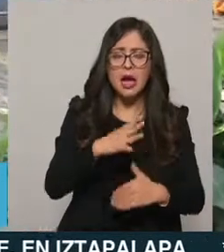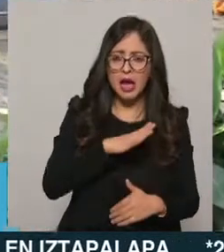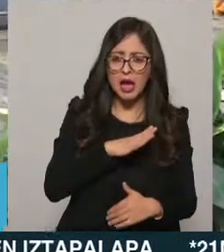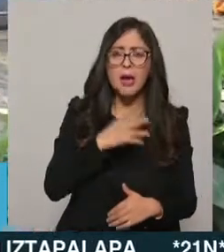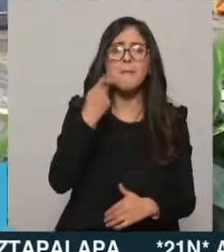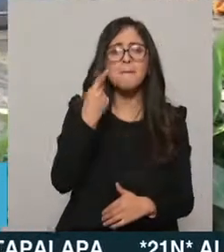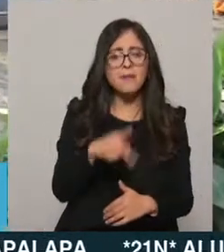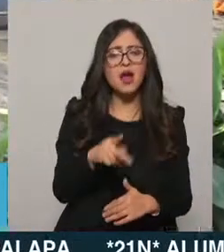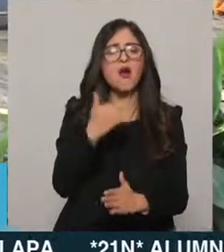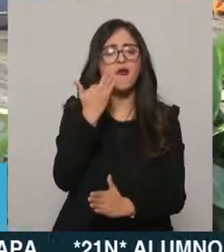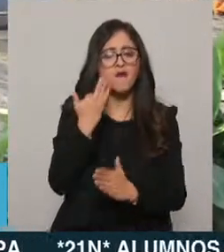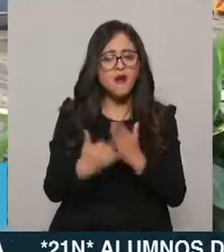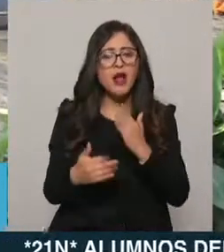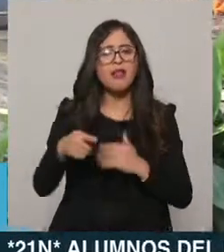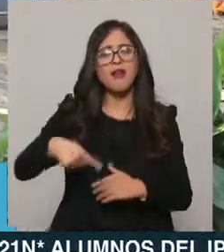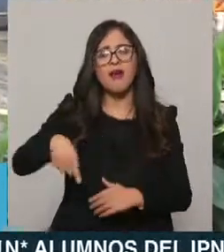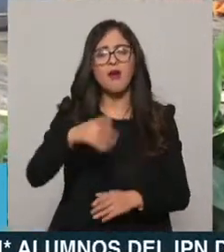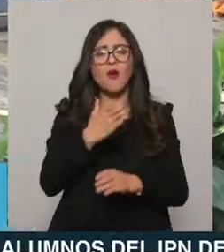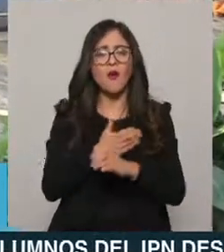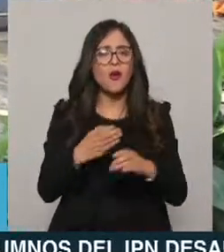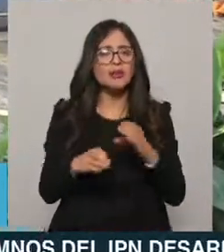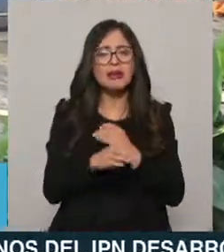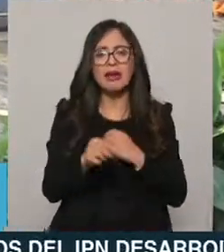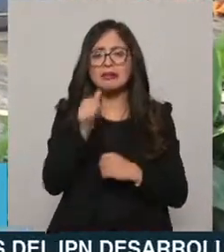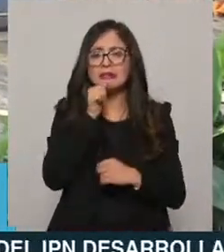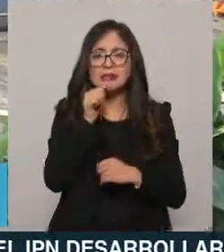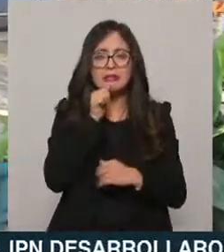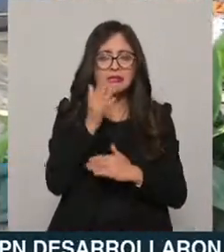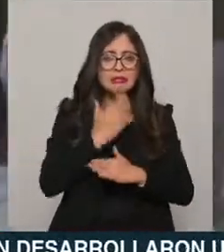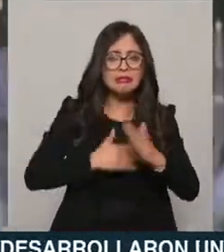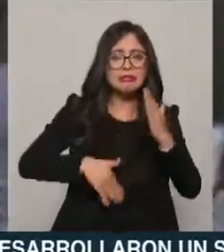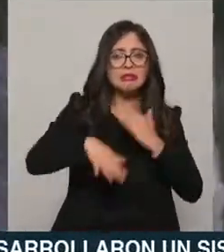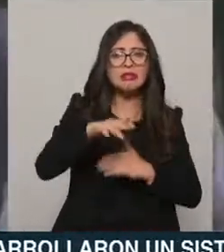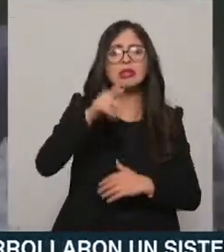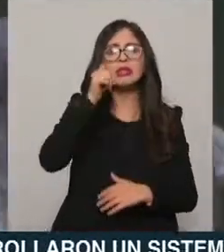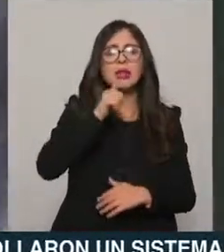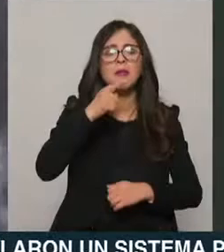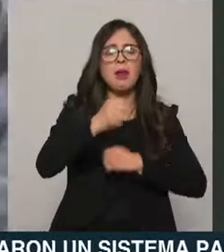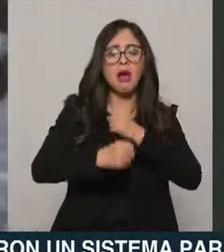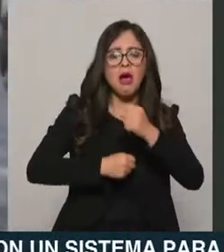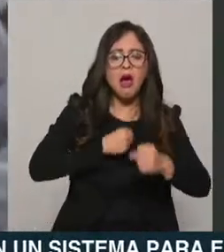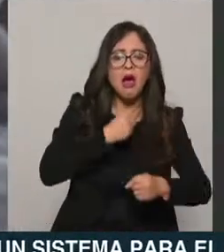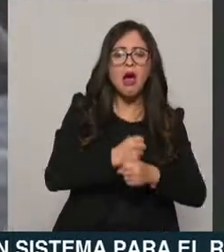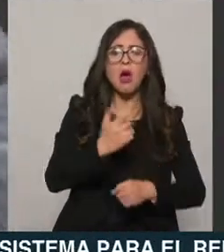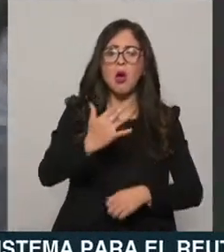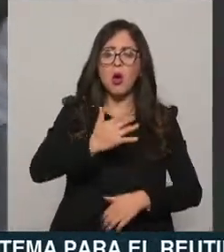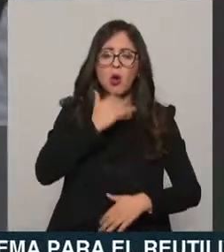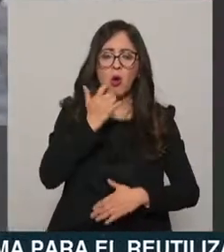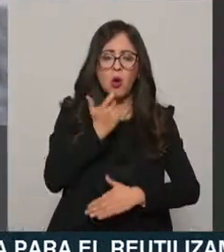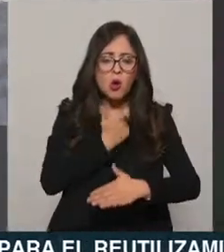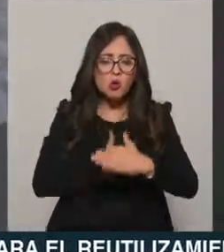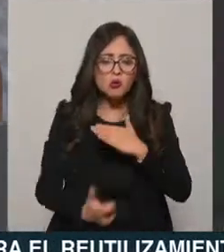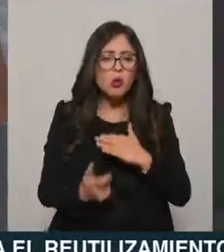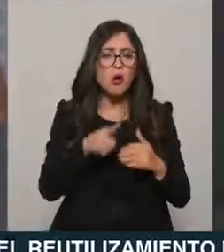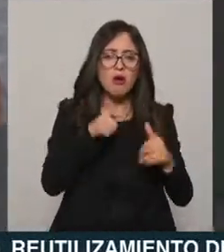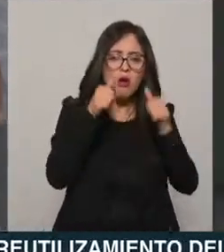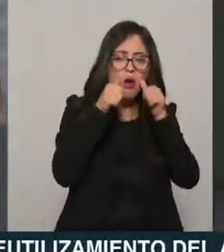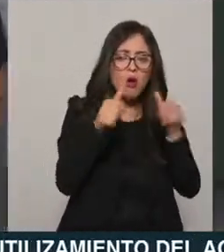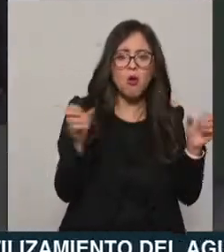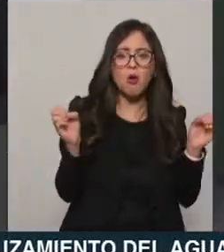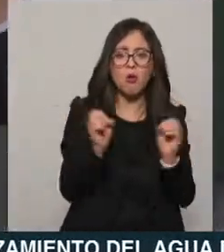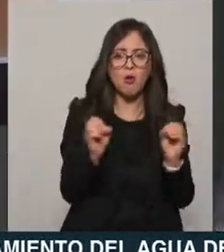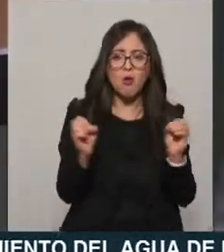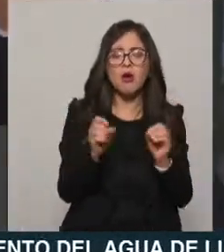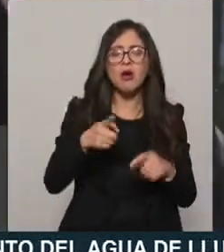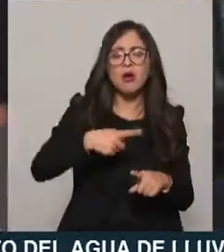aún no funcionan. O sea, hemos vivido muchos años de corrupción, de impunidad, que está instalada en